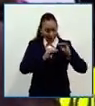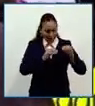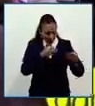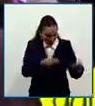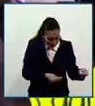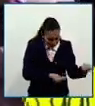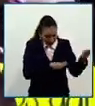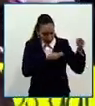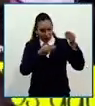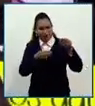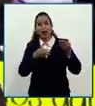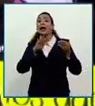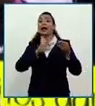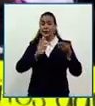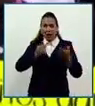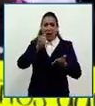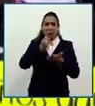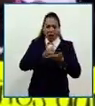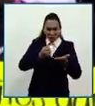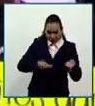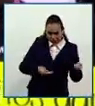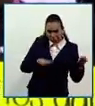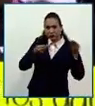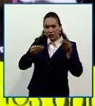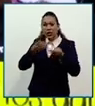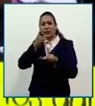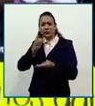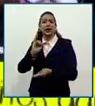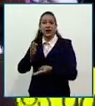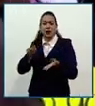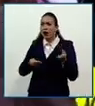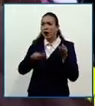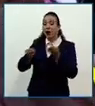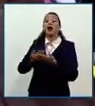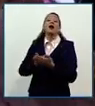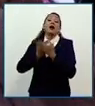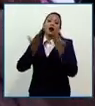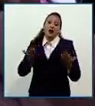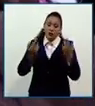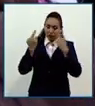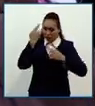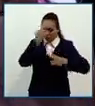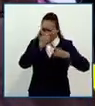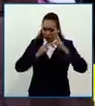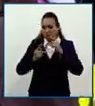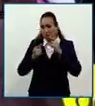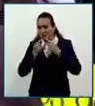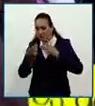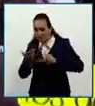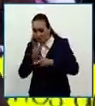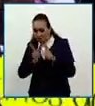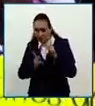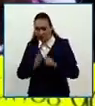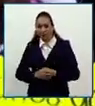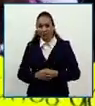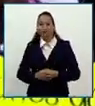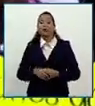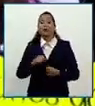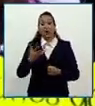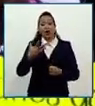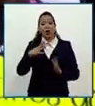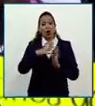lo recibieron y sellaron el acuse de recibo. Se les dejó también una